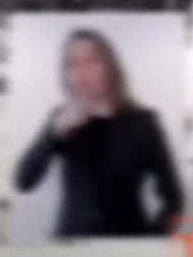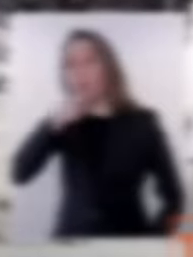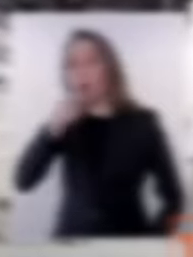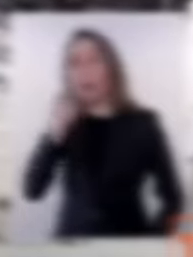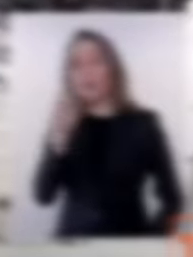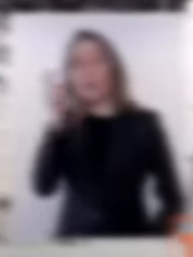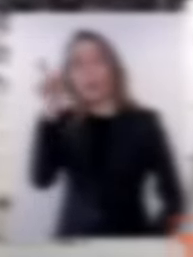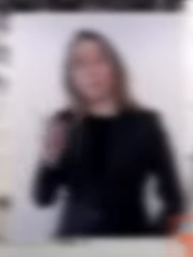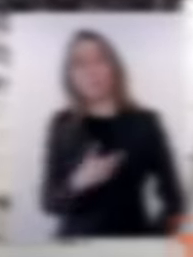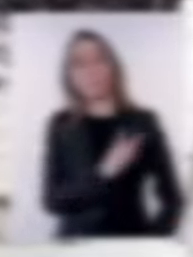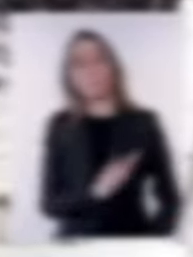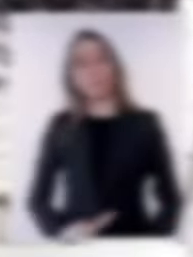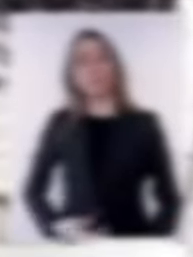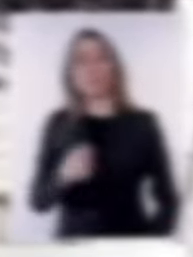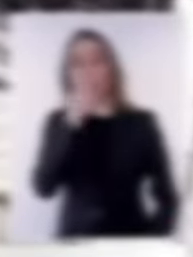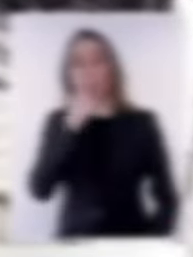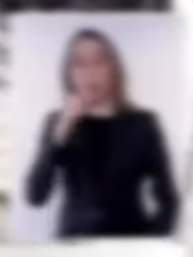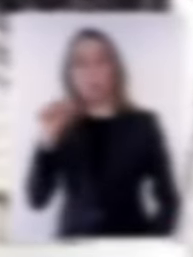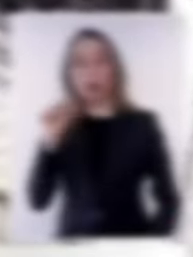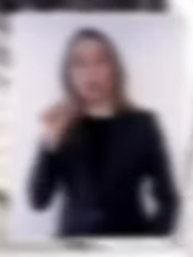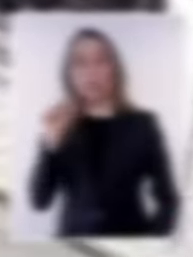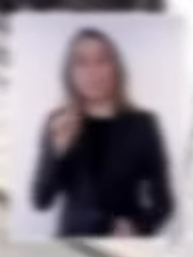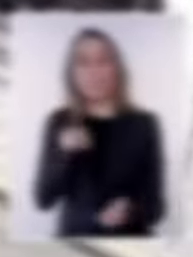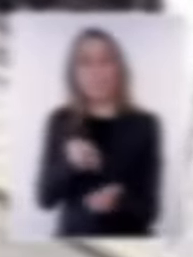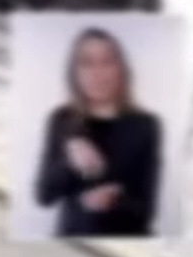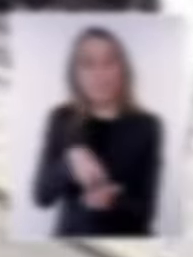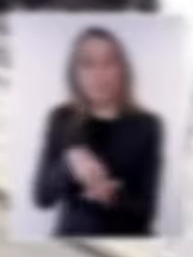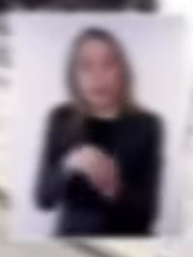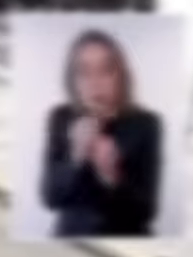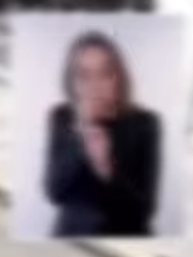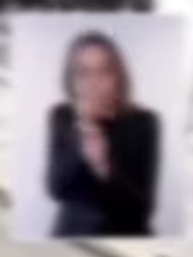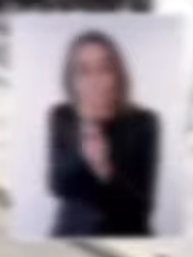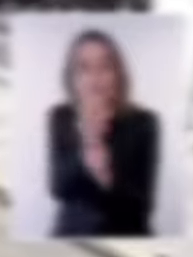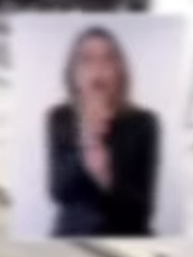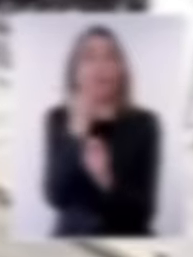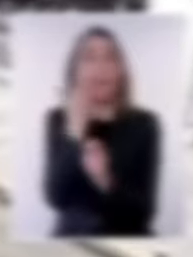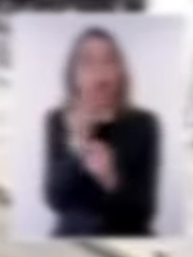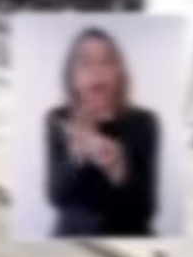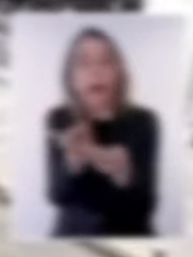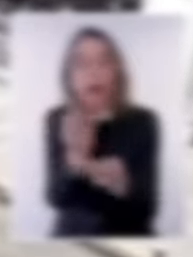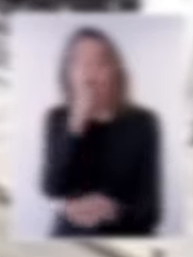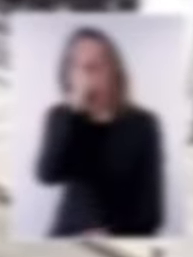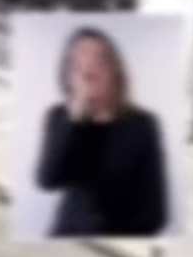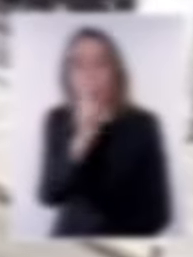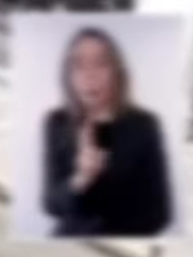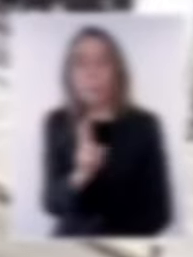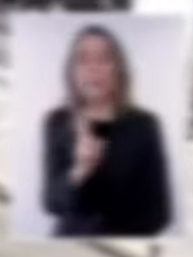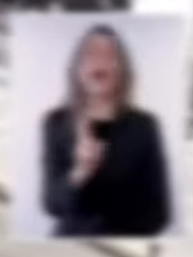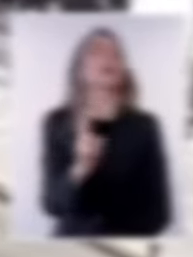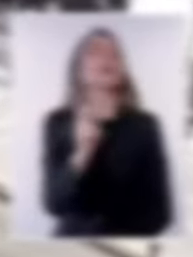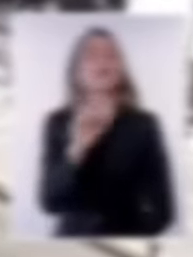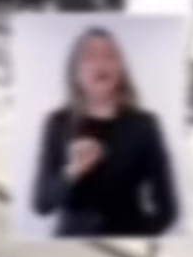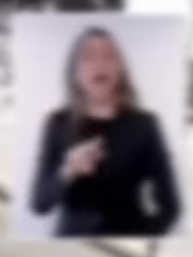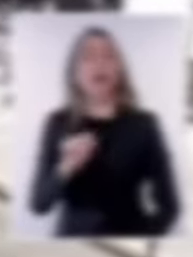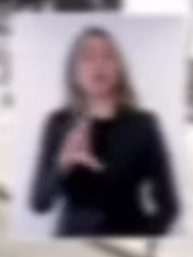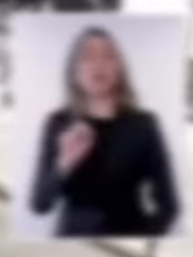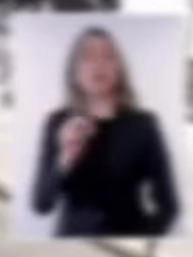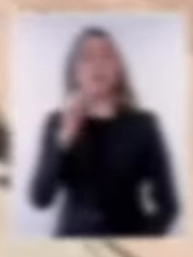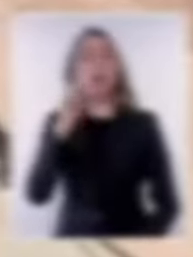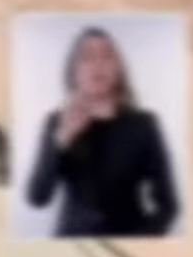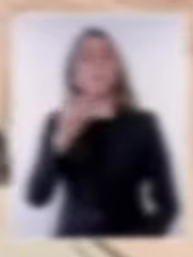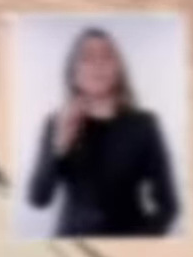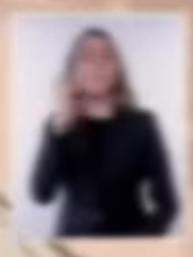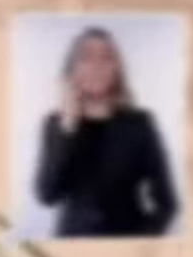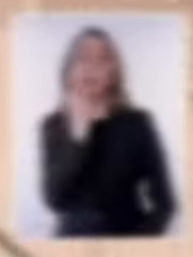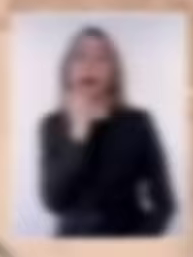al presidente Gabriel Boric arrodillado con una rosa de color blanco, rindiéndole también un homenaje a Arturo Prat en este día en que conmemoramos